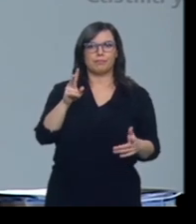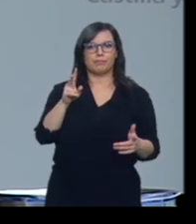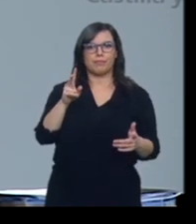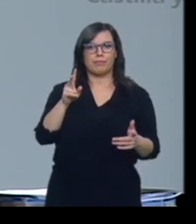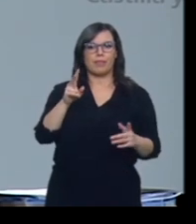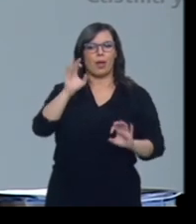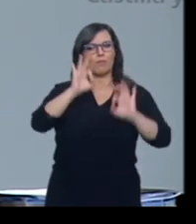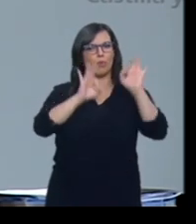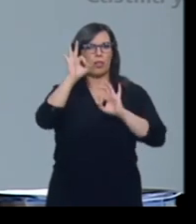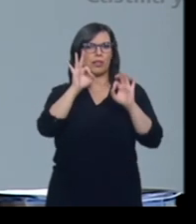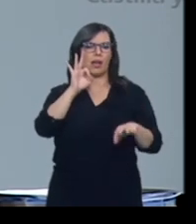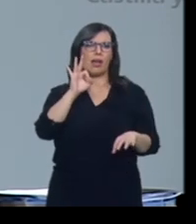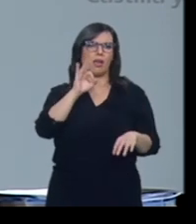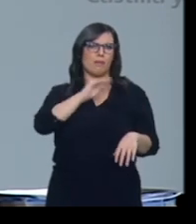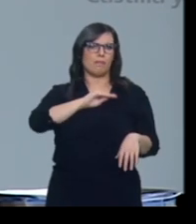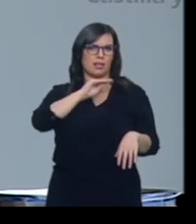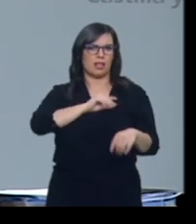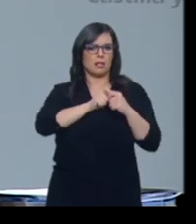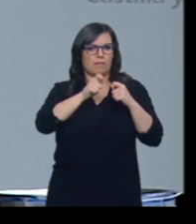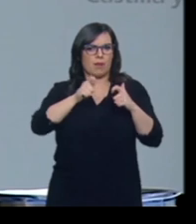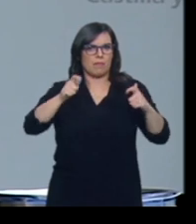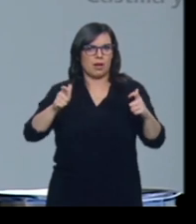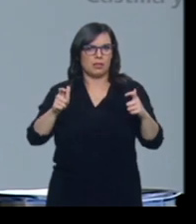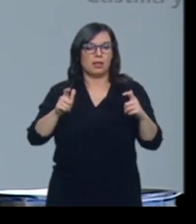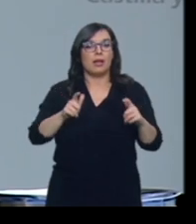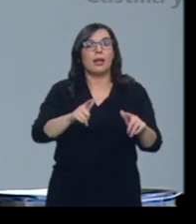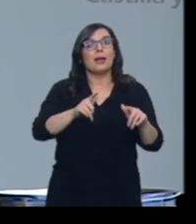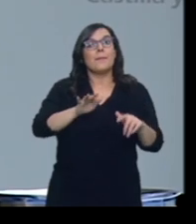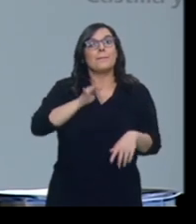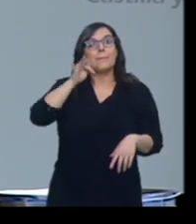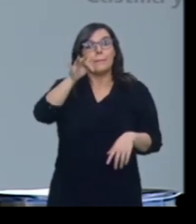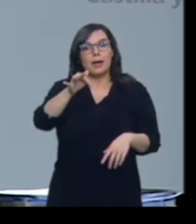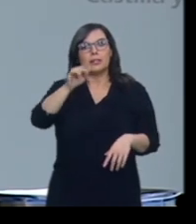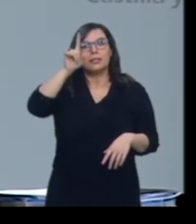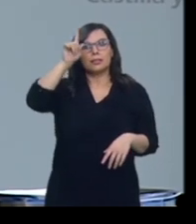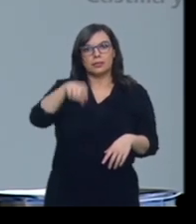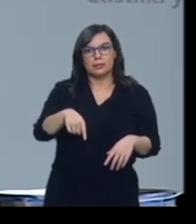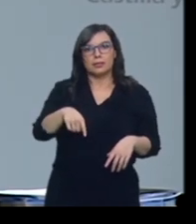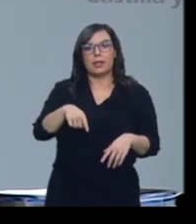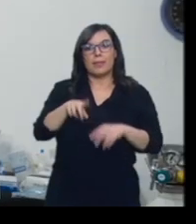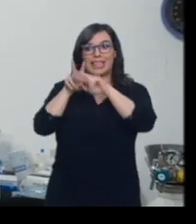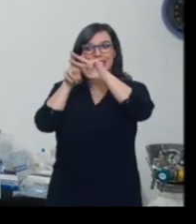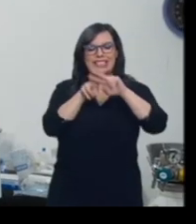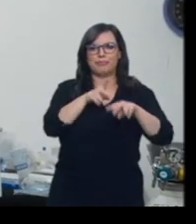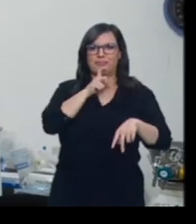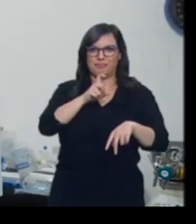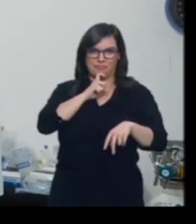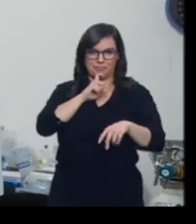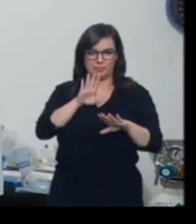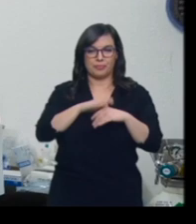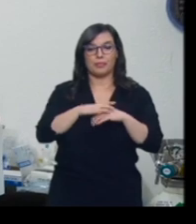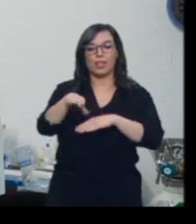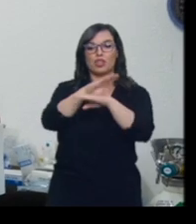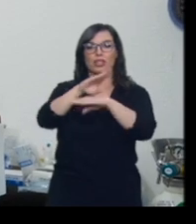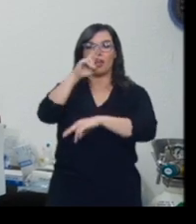una tasa importante de incidencia acumulada, pero también una disminución de la trazabilidad. La Consejería de Fomento